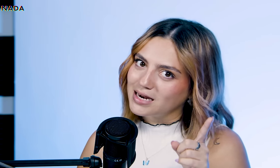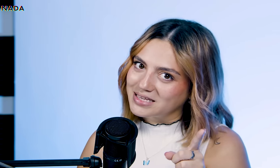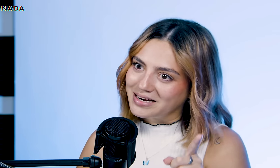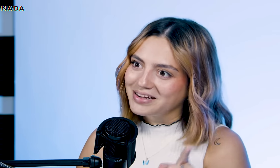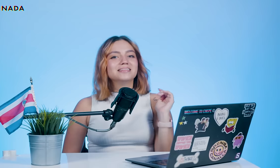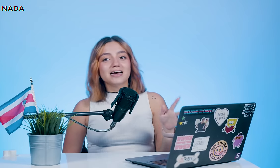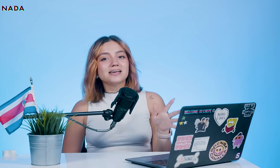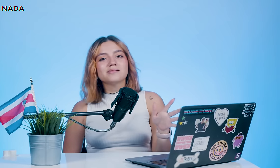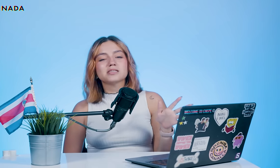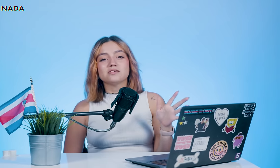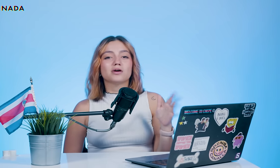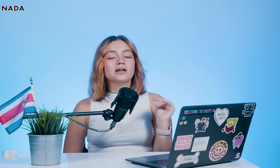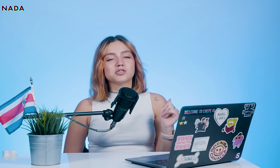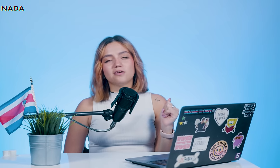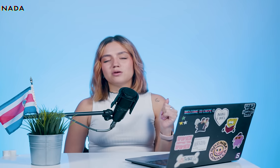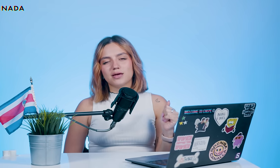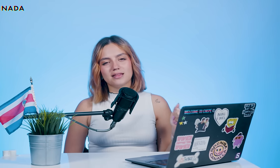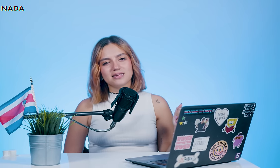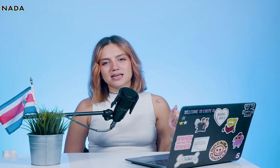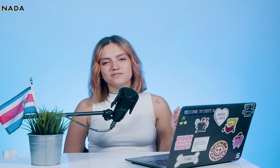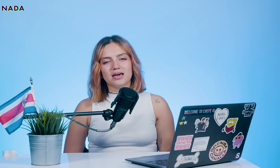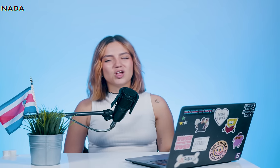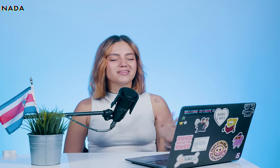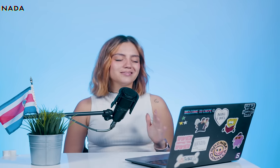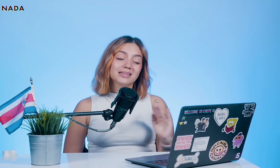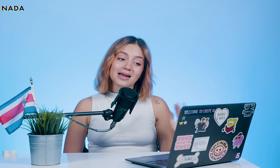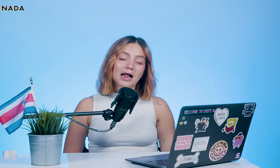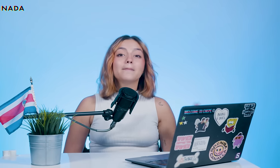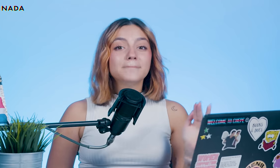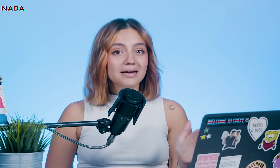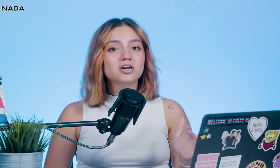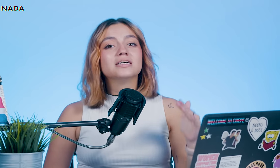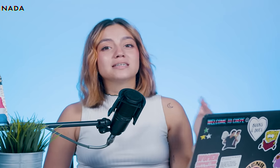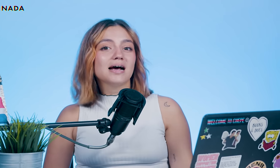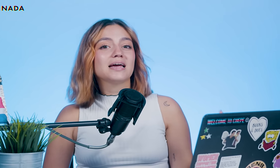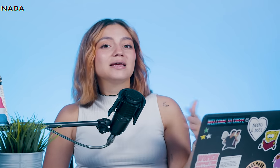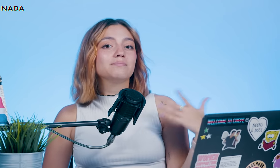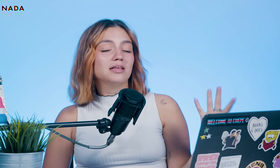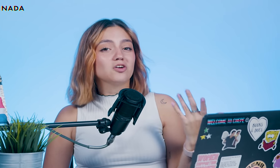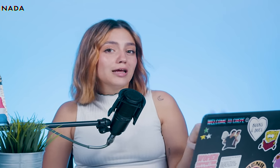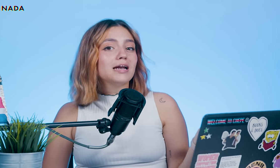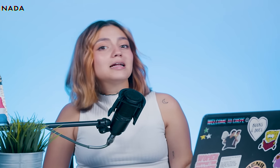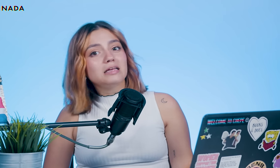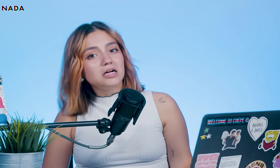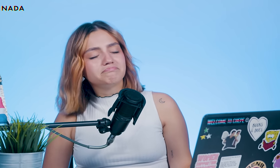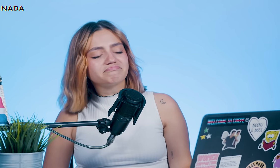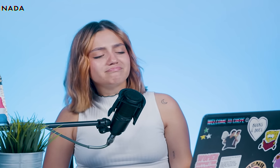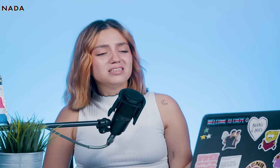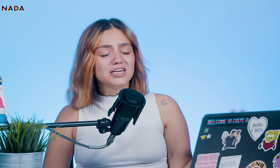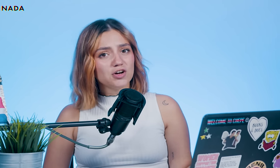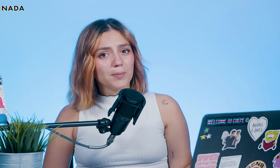universidad latina ya sabemos que si fuera la ucr lo hubieran descalificado de entrada pero será que le medio creen en la